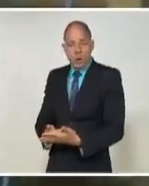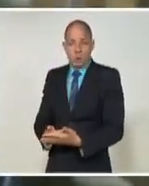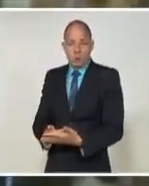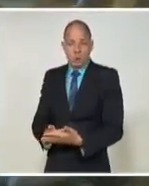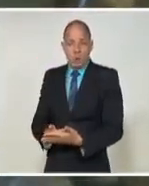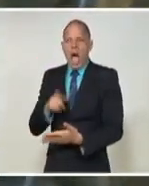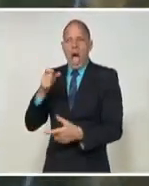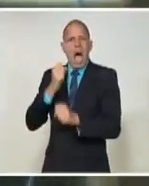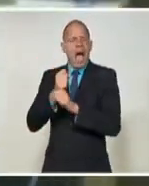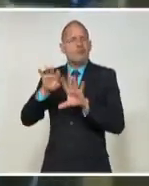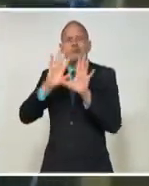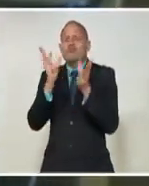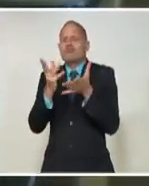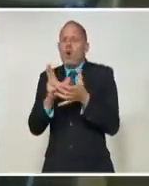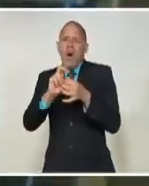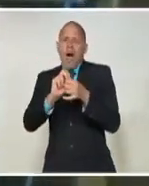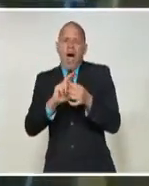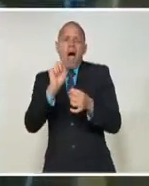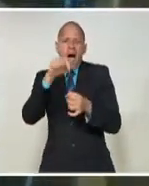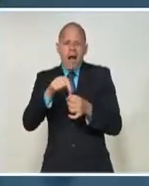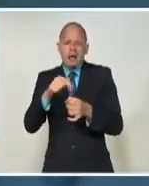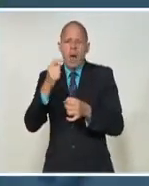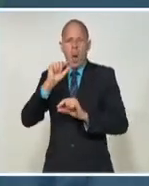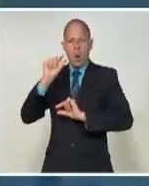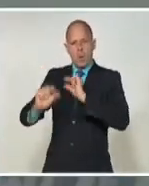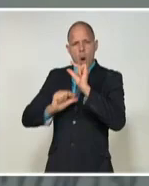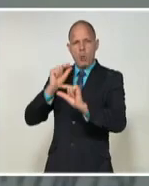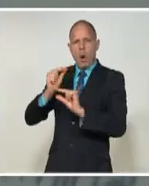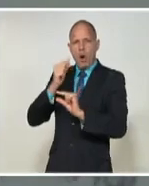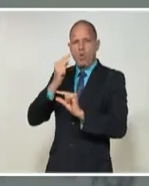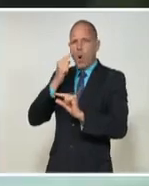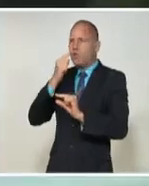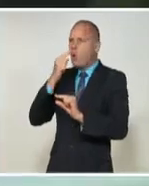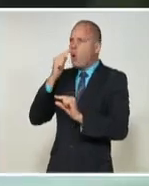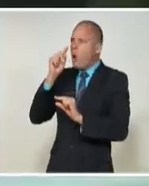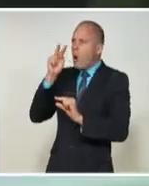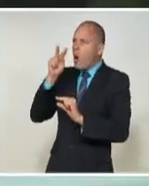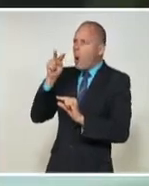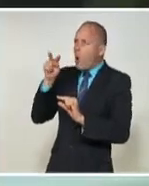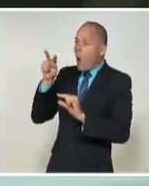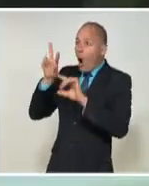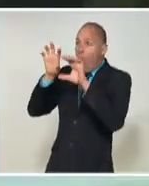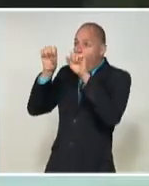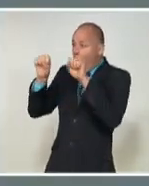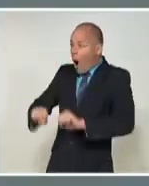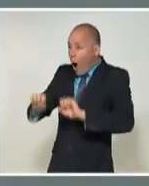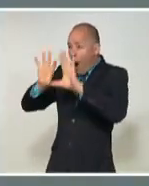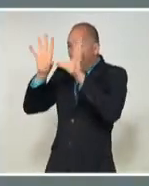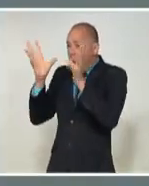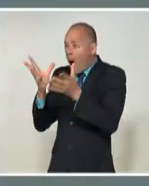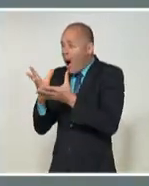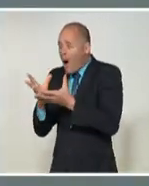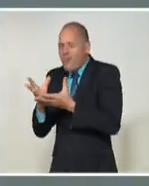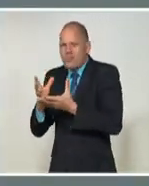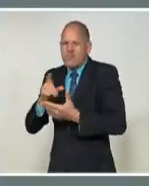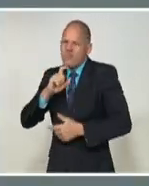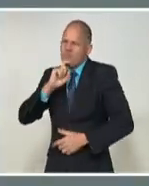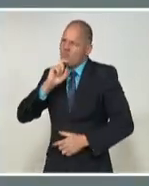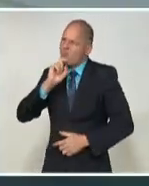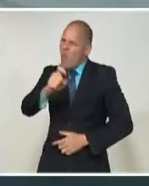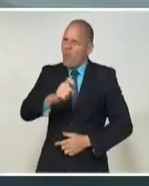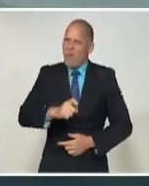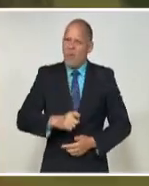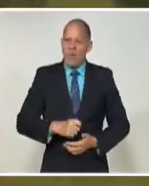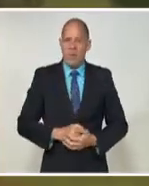permitió conocer de cerca a ese enemigo. Me permitió descubrir qué tipo de guerra era la que estábamos